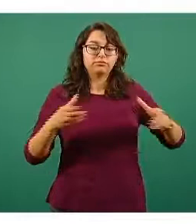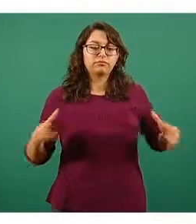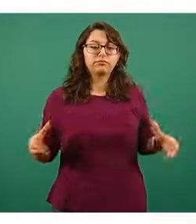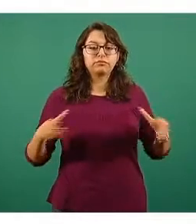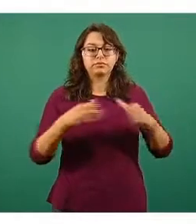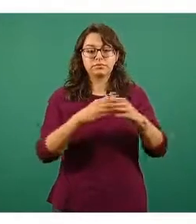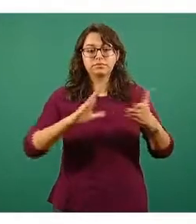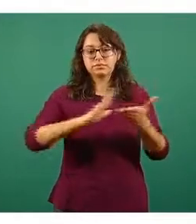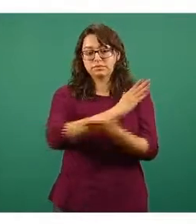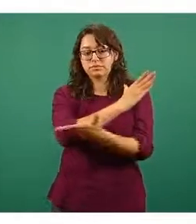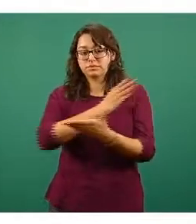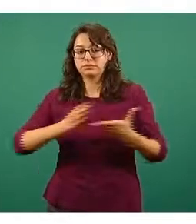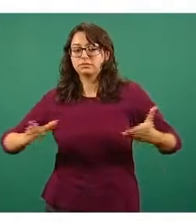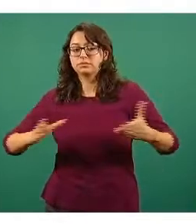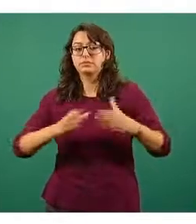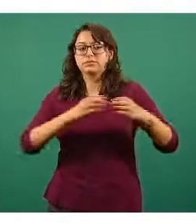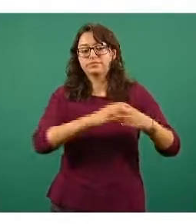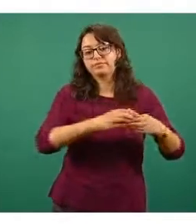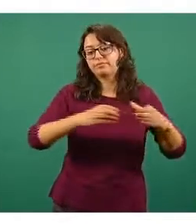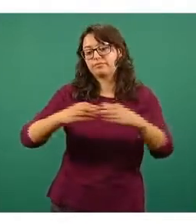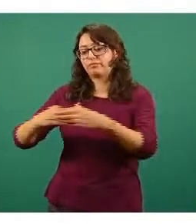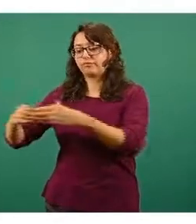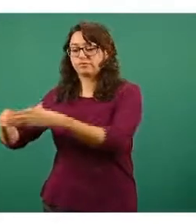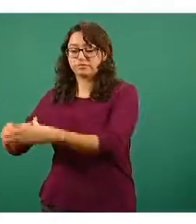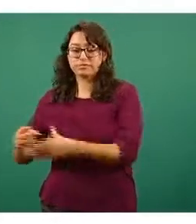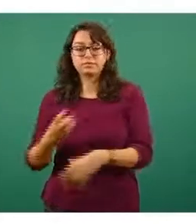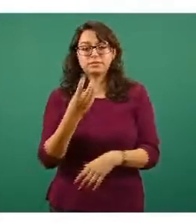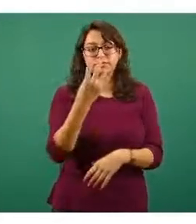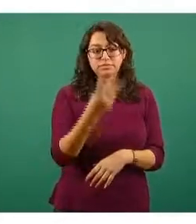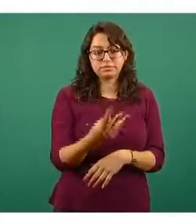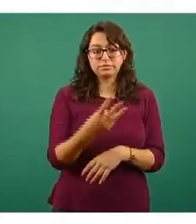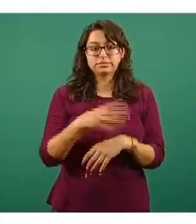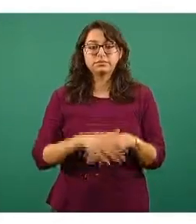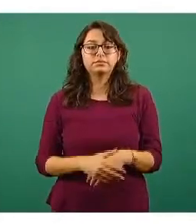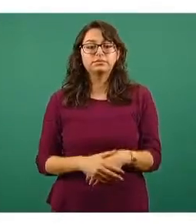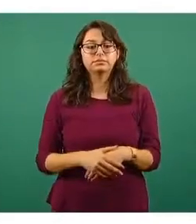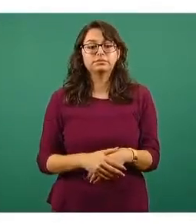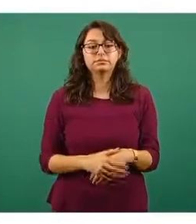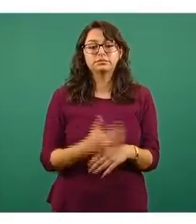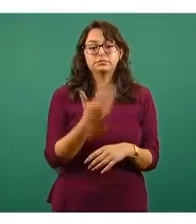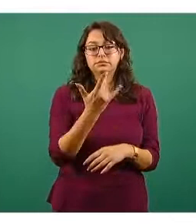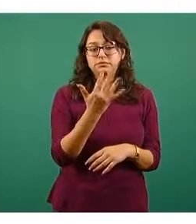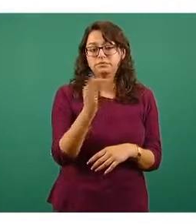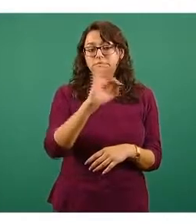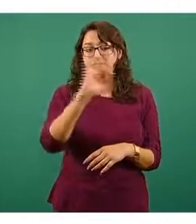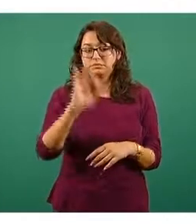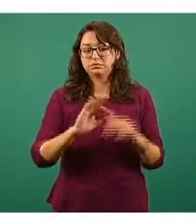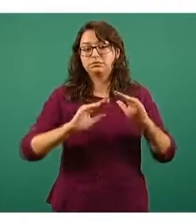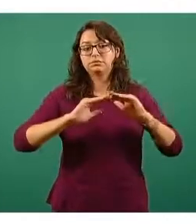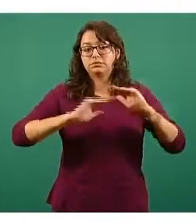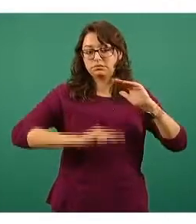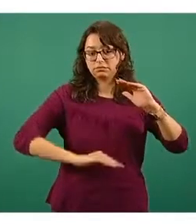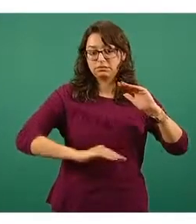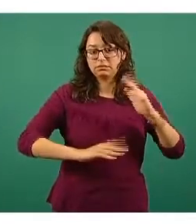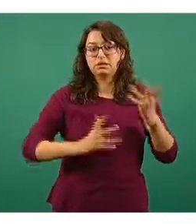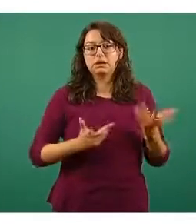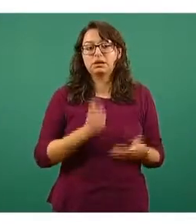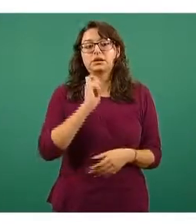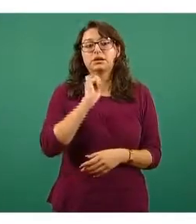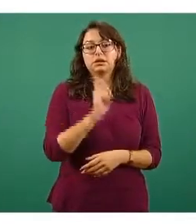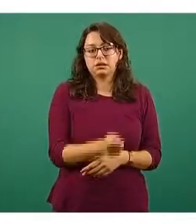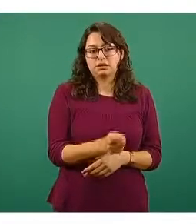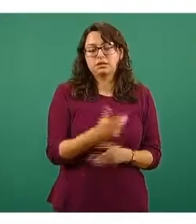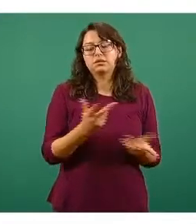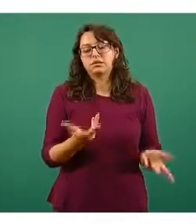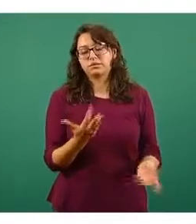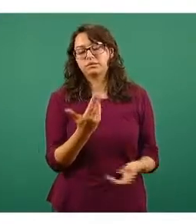en estos 3 grupos que a su vez representan rangos con menos del 50% de ocupación, que a su vez quiere decir que tienen más